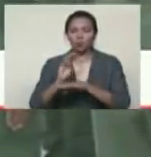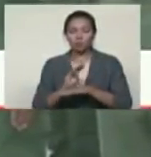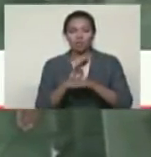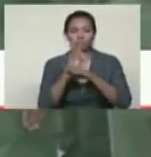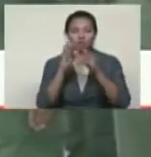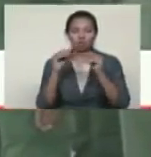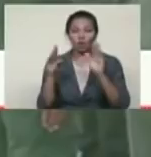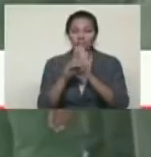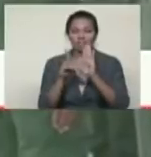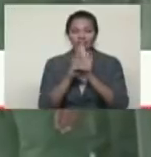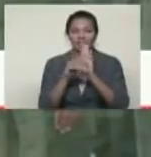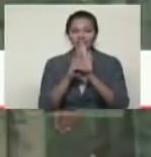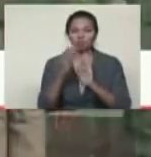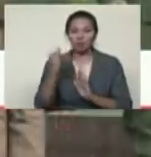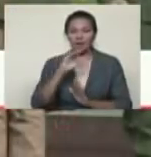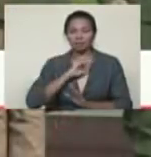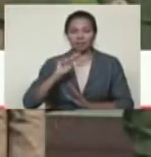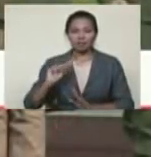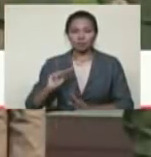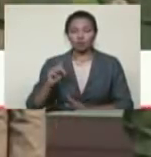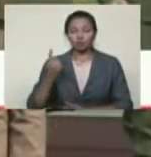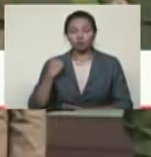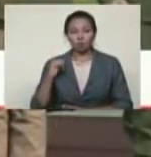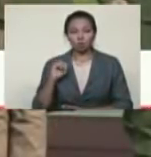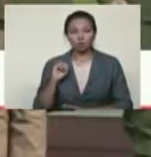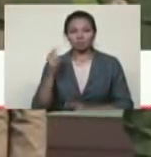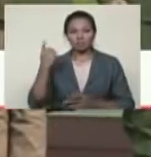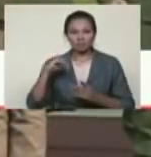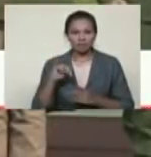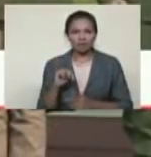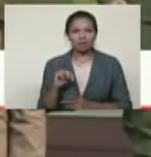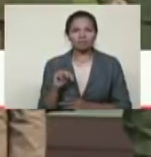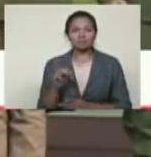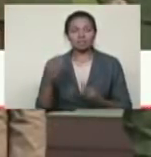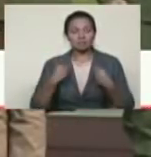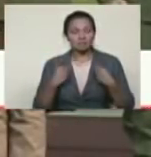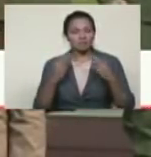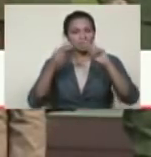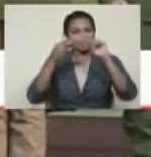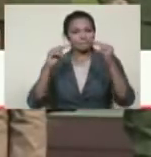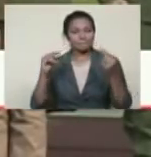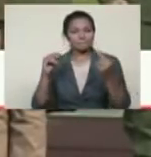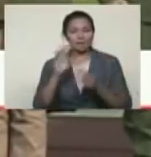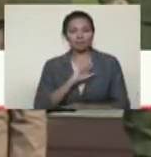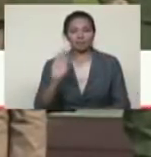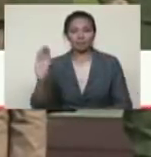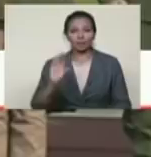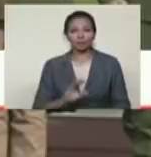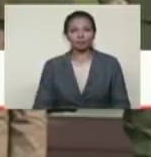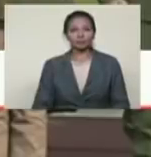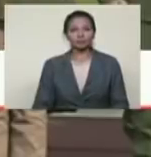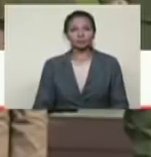derecho a existir en paz y a vivir en paz de nuestra patria.